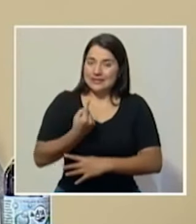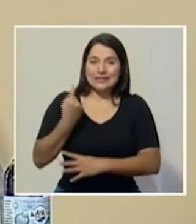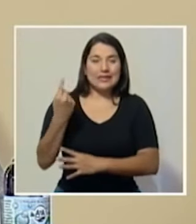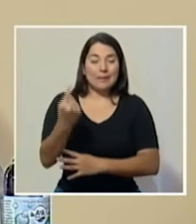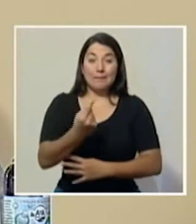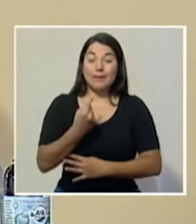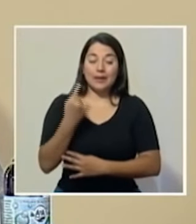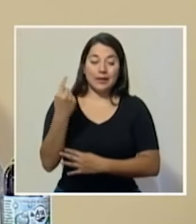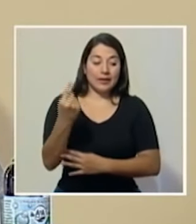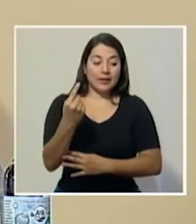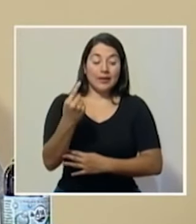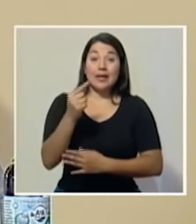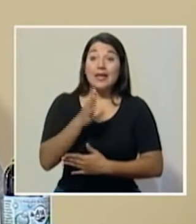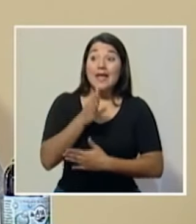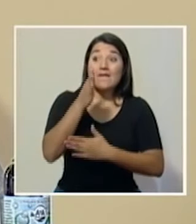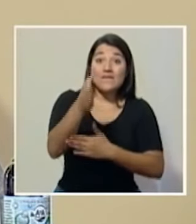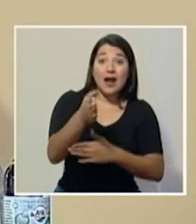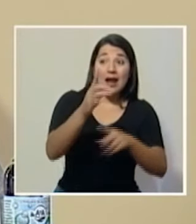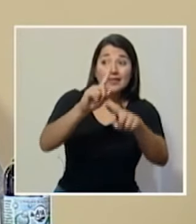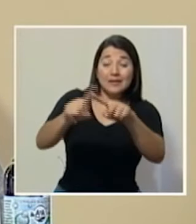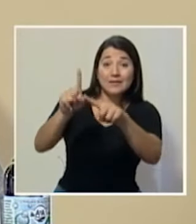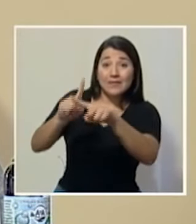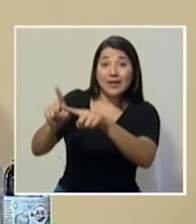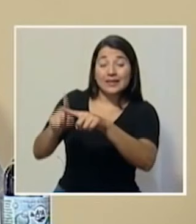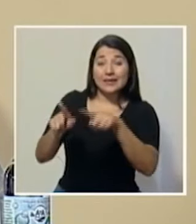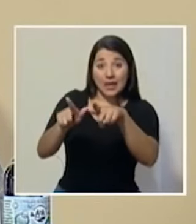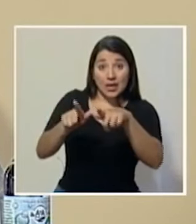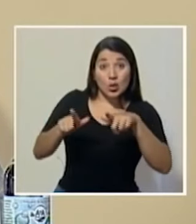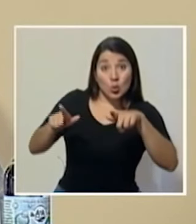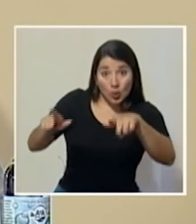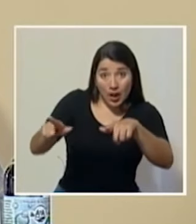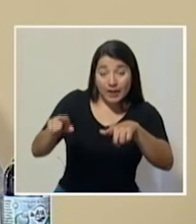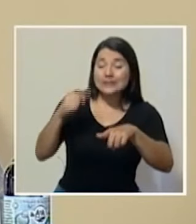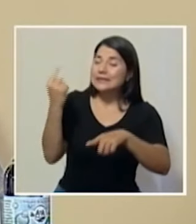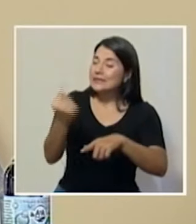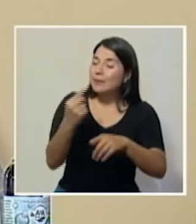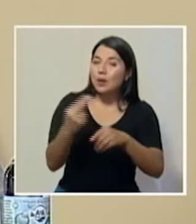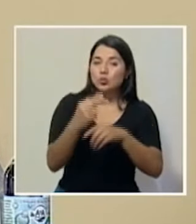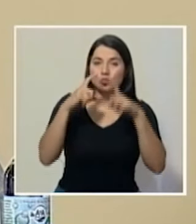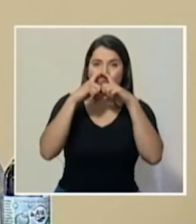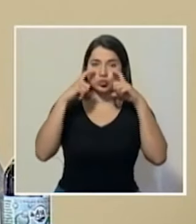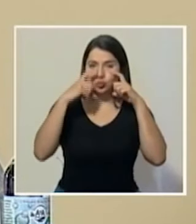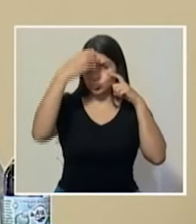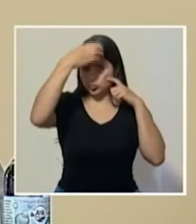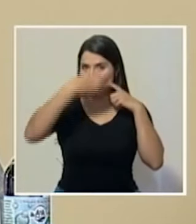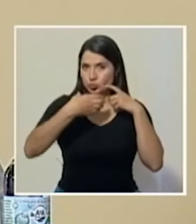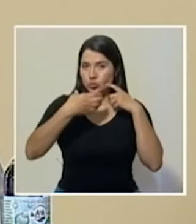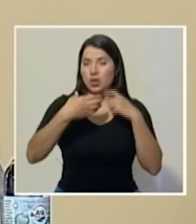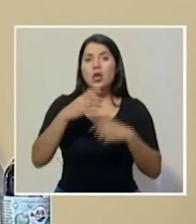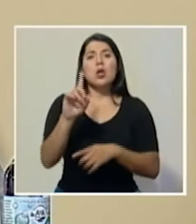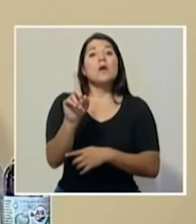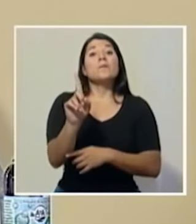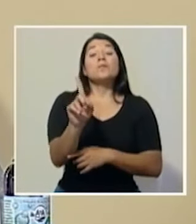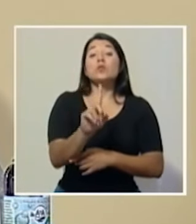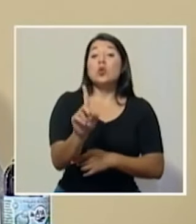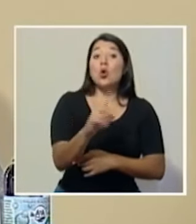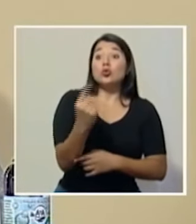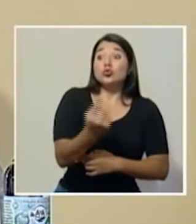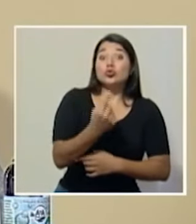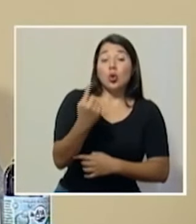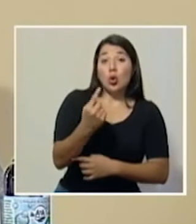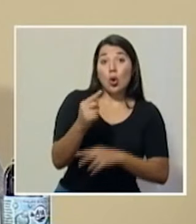que vayan a diferentes lugares en donde hay atención al público, estén utilizándolas. No solamente la población que va a esos lugares,